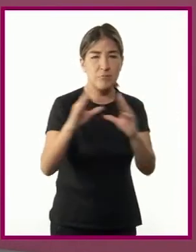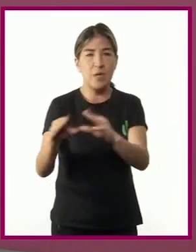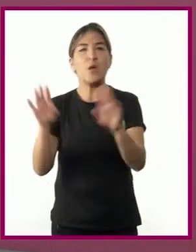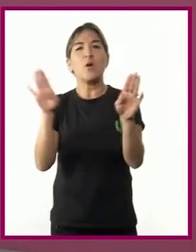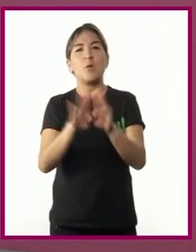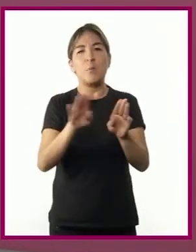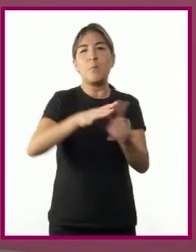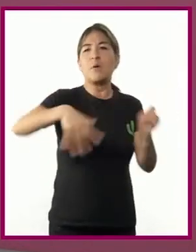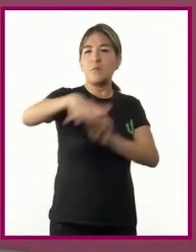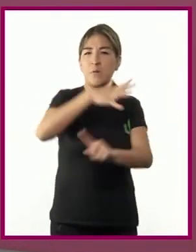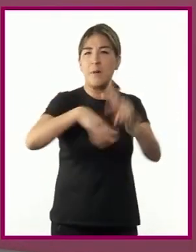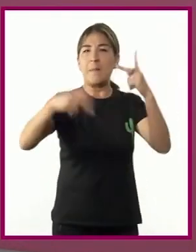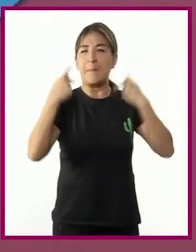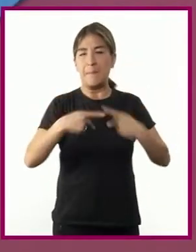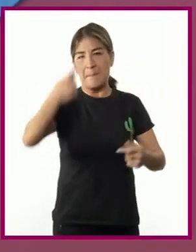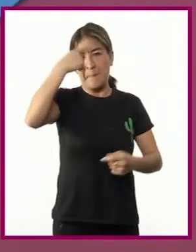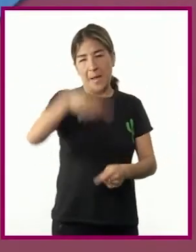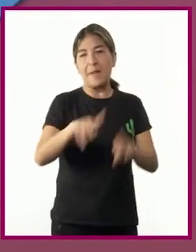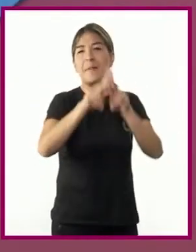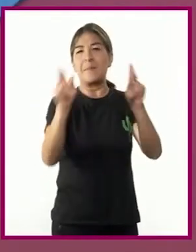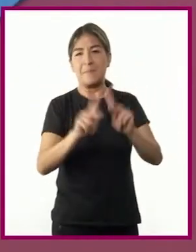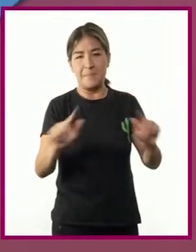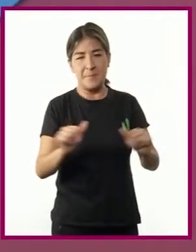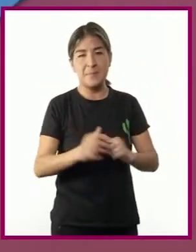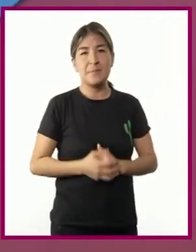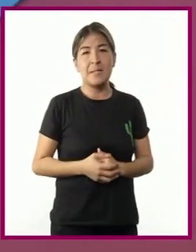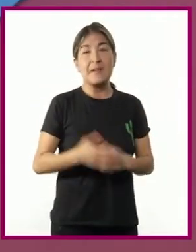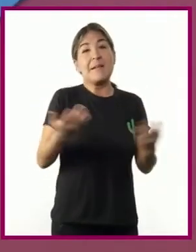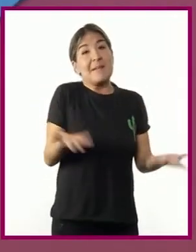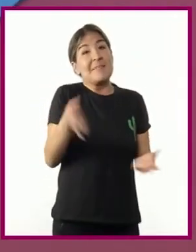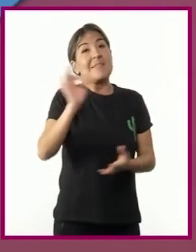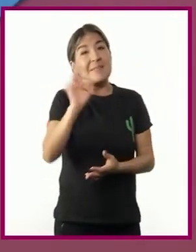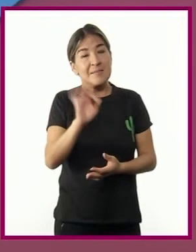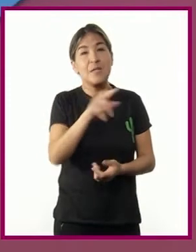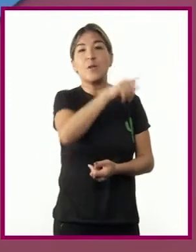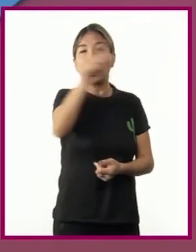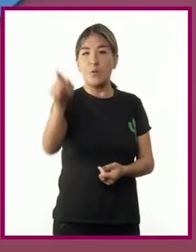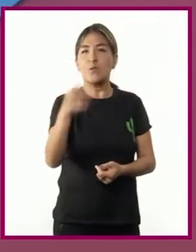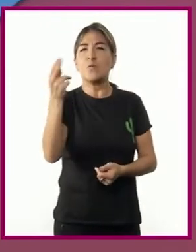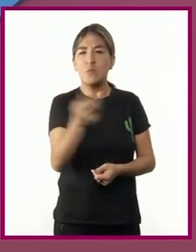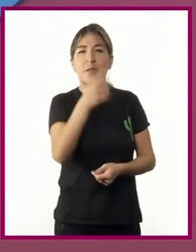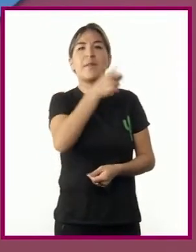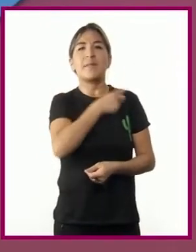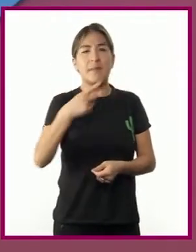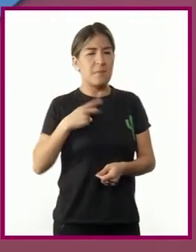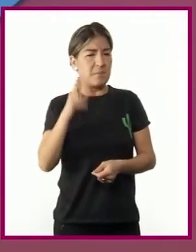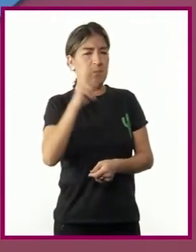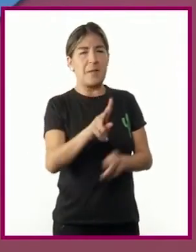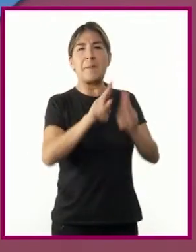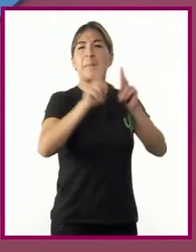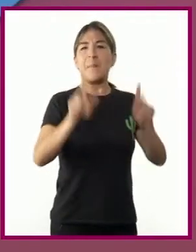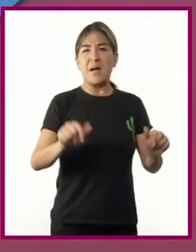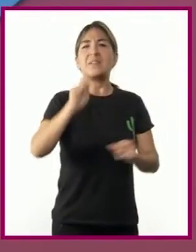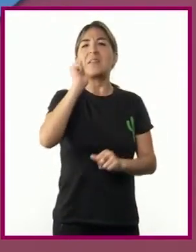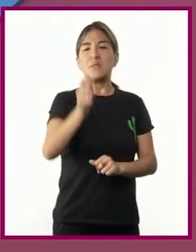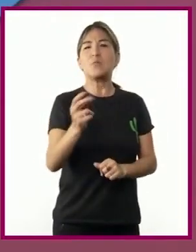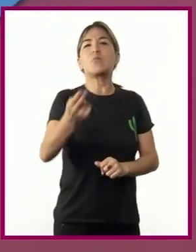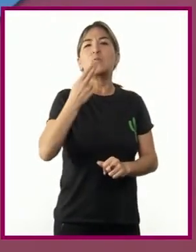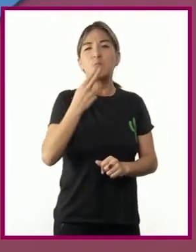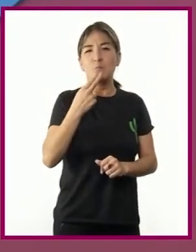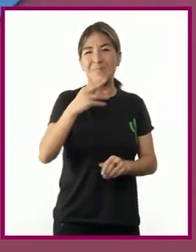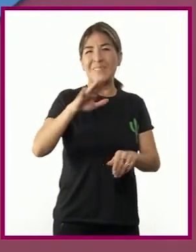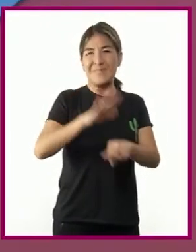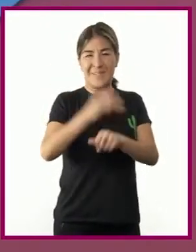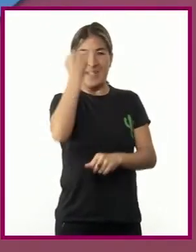sensibilización pública para la paz. Lo más probable es que ustedes identifiquen la paz con el uso de símbolos que